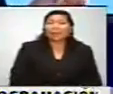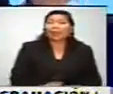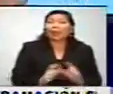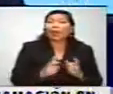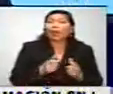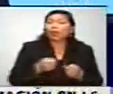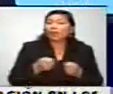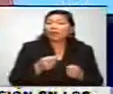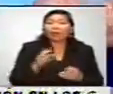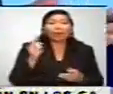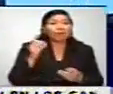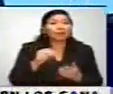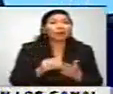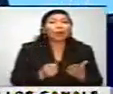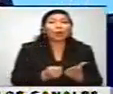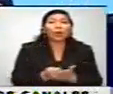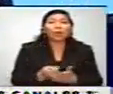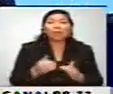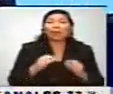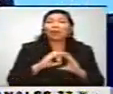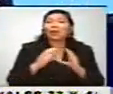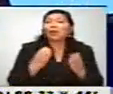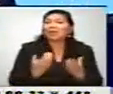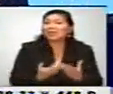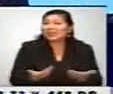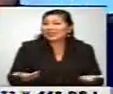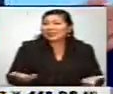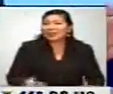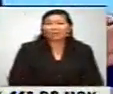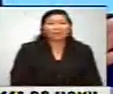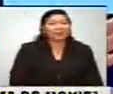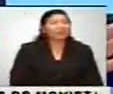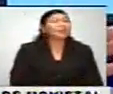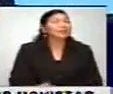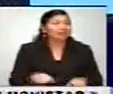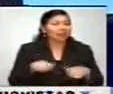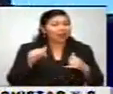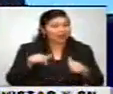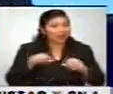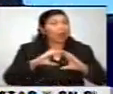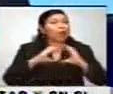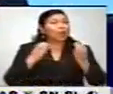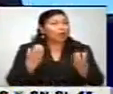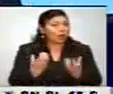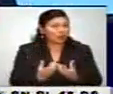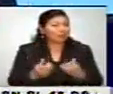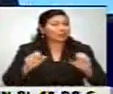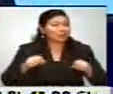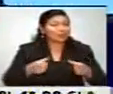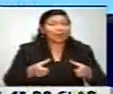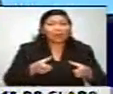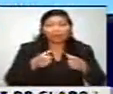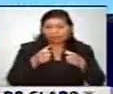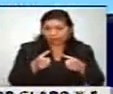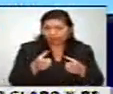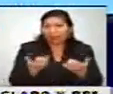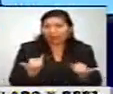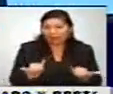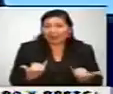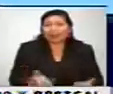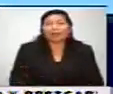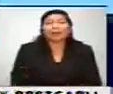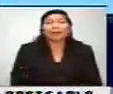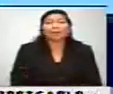la Contraloría ha opinado hasta por las compras que ha hecho el Congreso, o sea que sí hay control. Acá hay balances entre el Congreso y